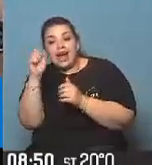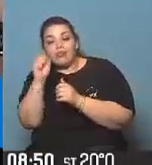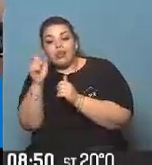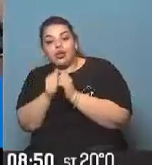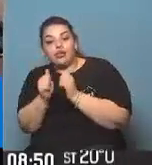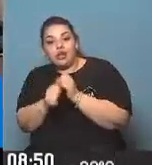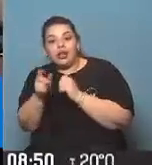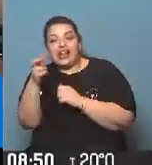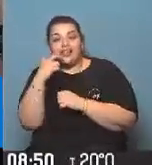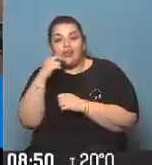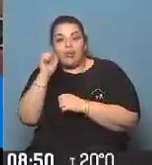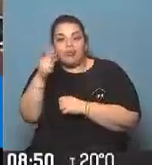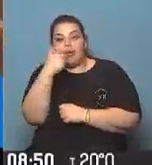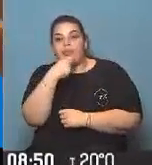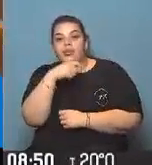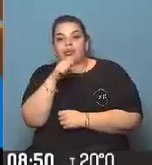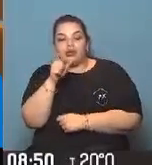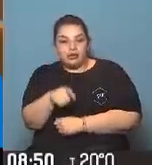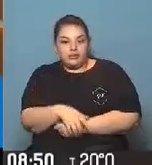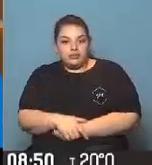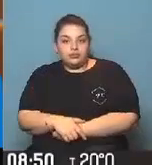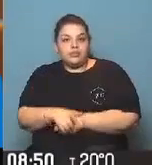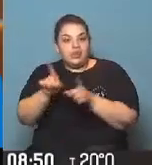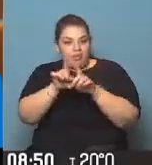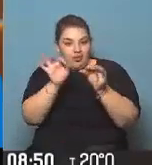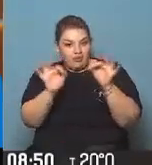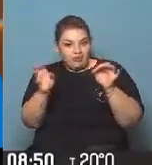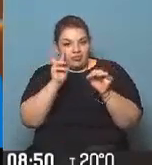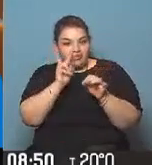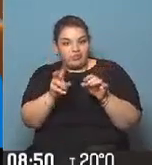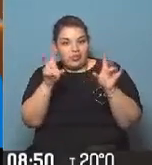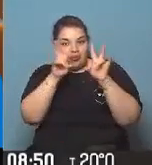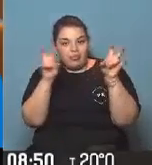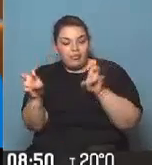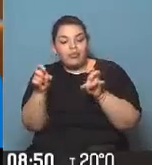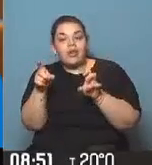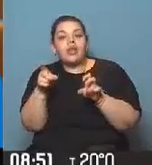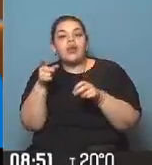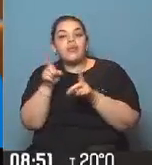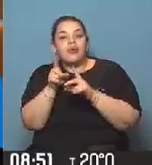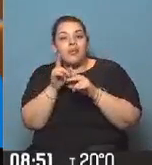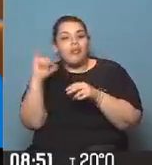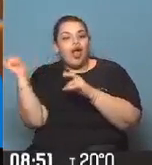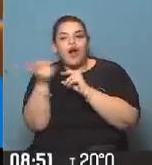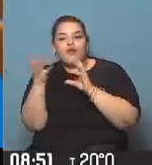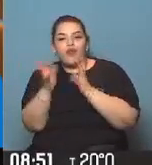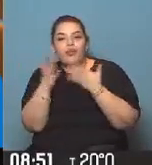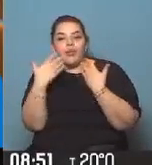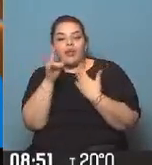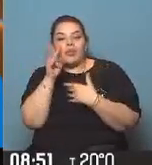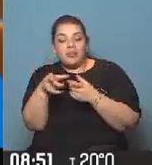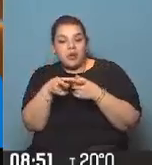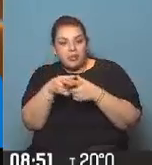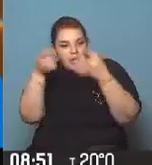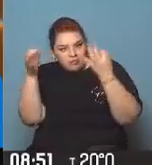en Mendoza. Esto no es un golpe. La mejor manera de poder repasar nuestra historia de una manera didáctica, entretenida, con